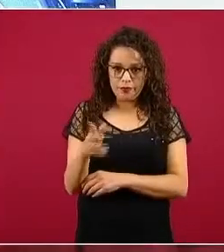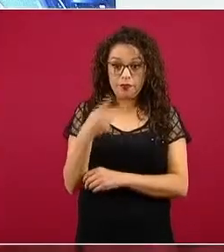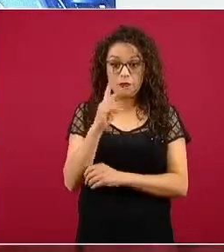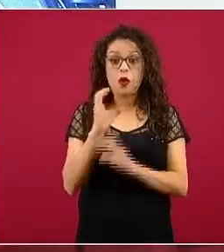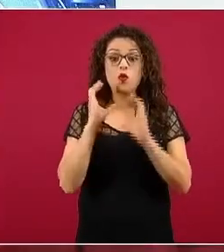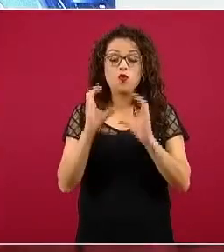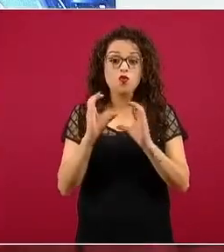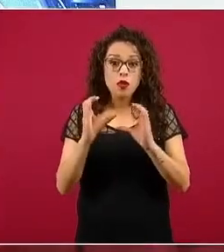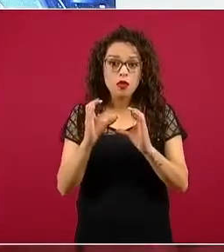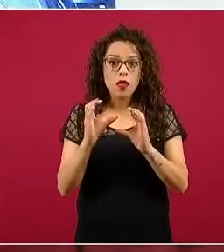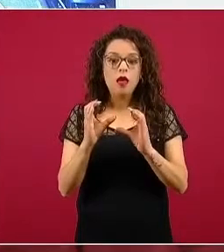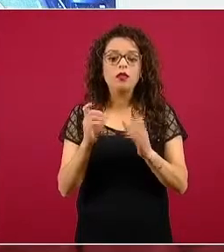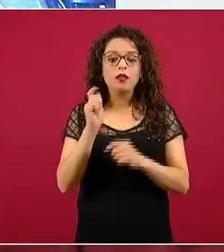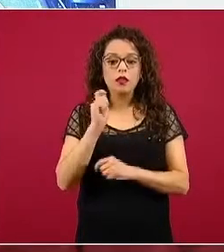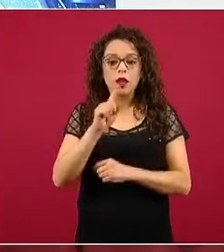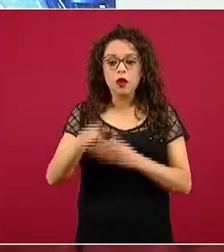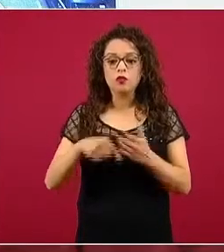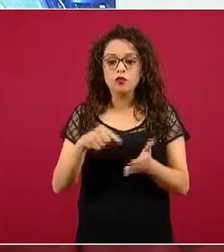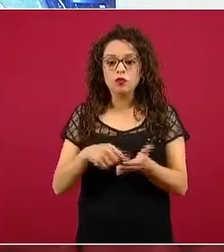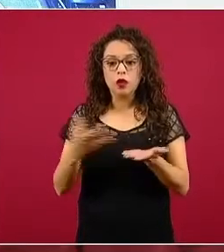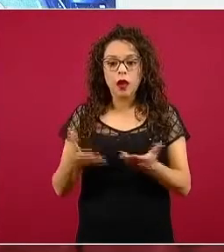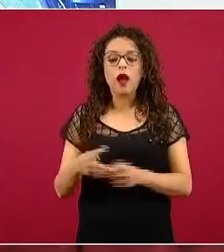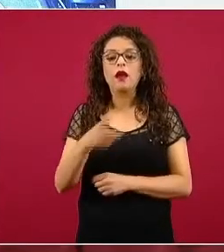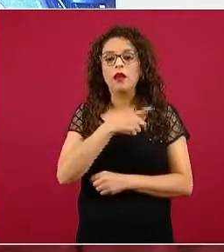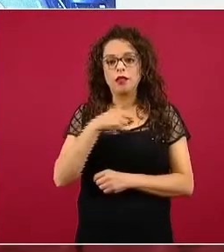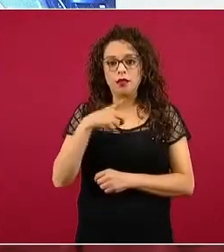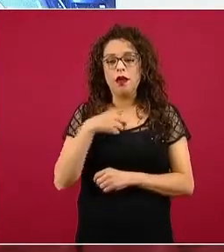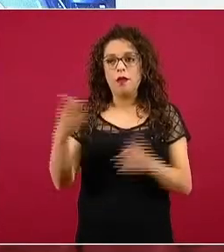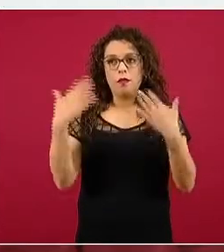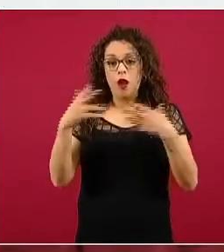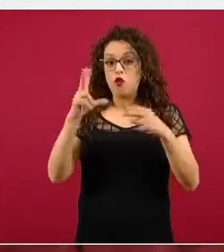en un lugar con poca circulación de aire. La que sigue, por favor.